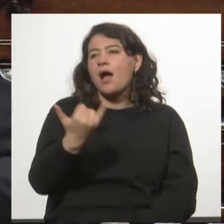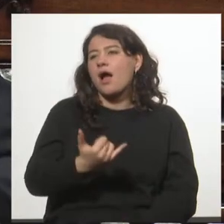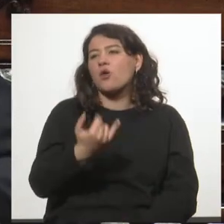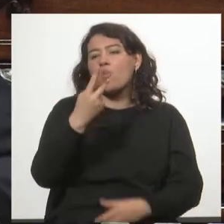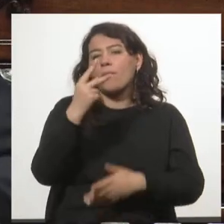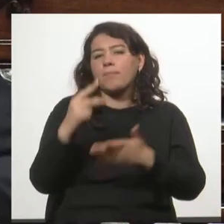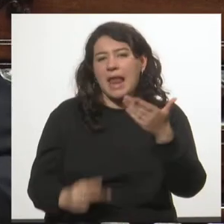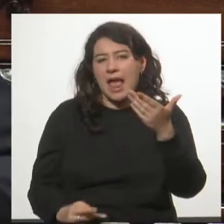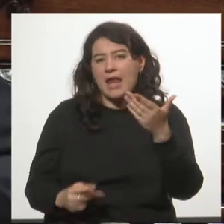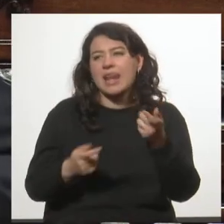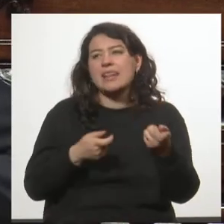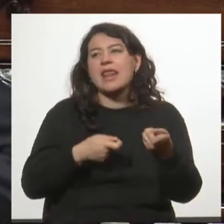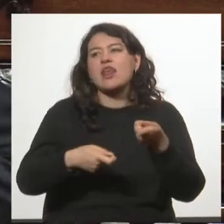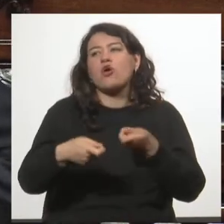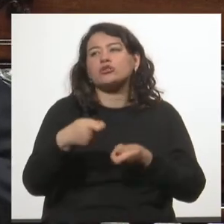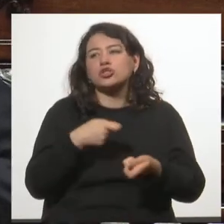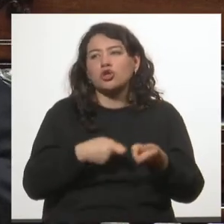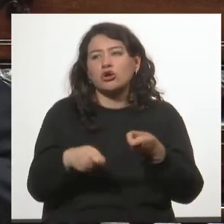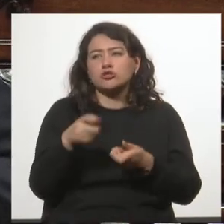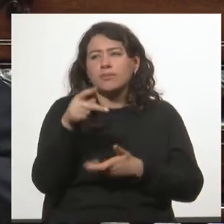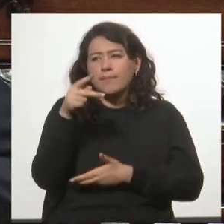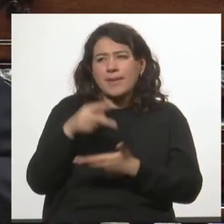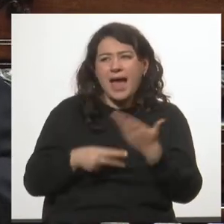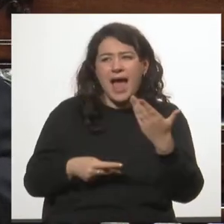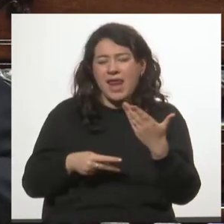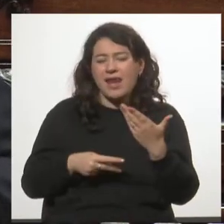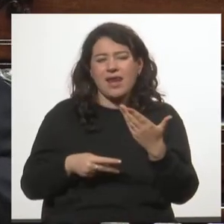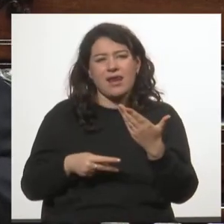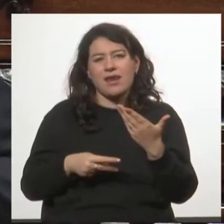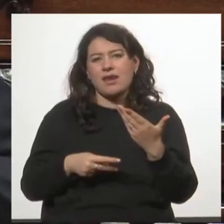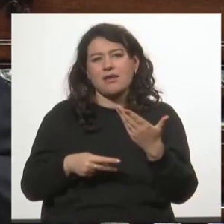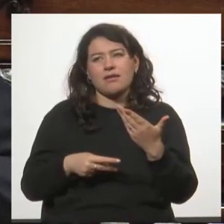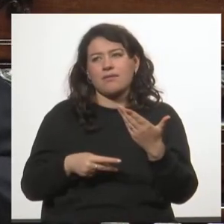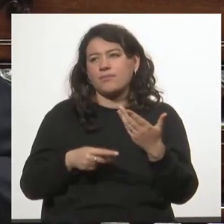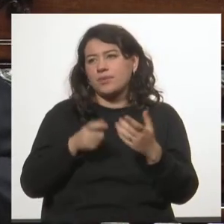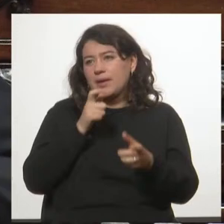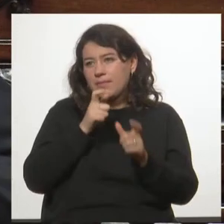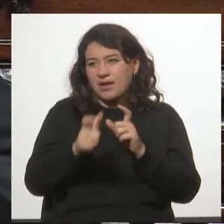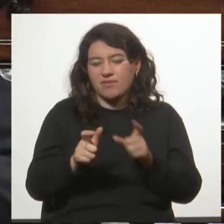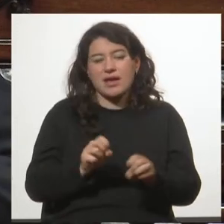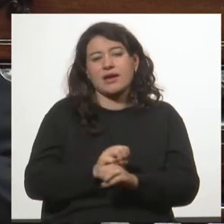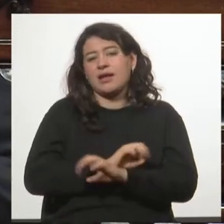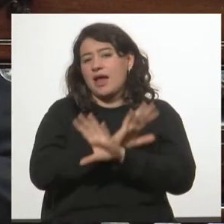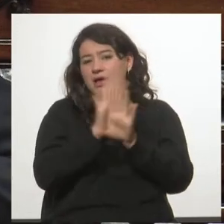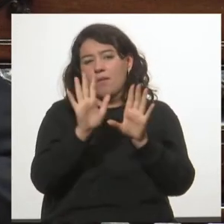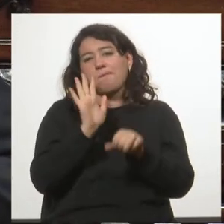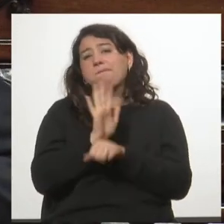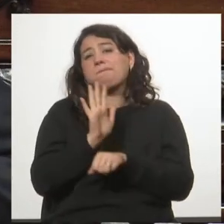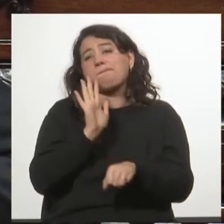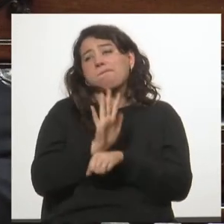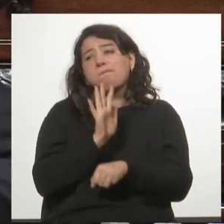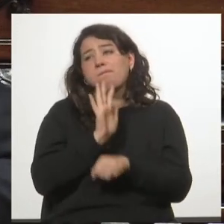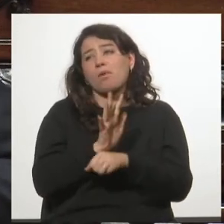de negocios totalmente y en palabras claras dibujado